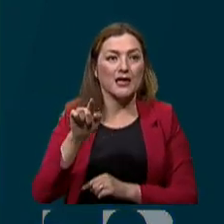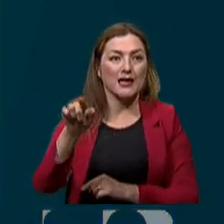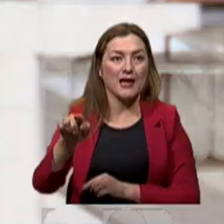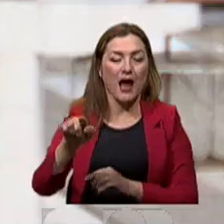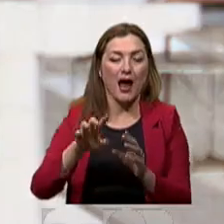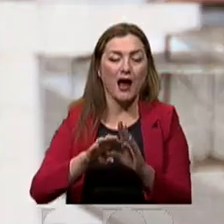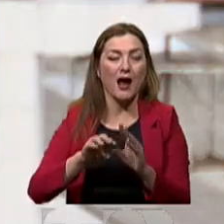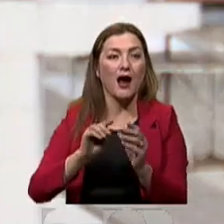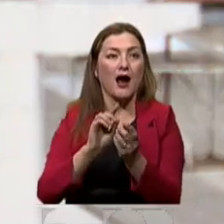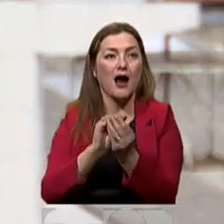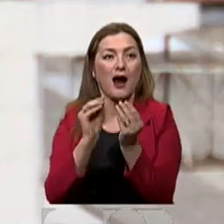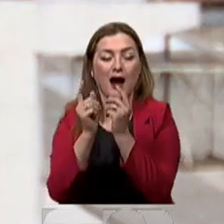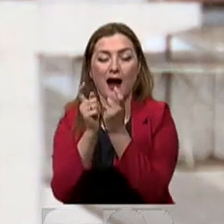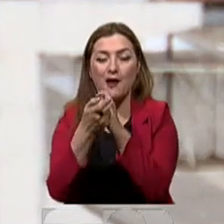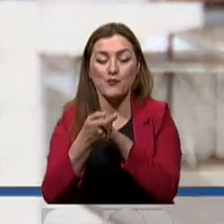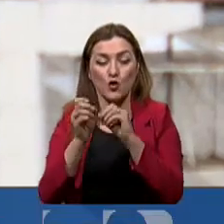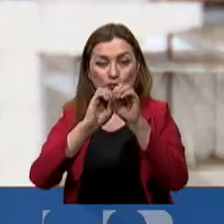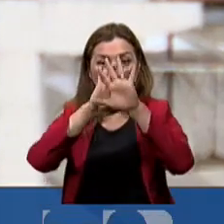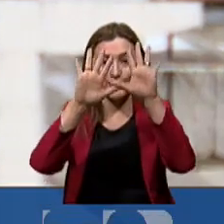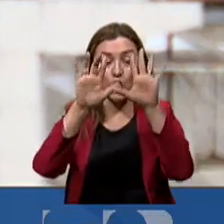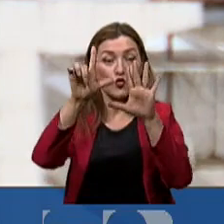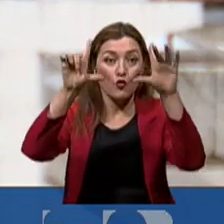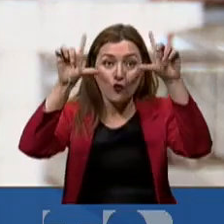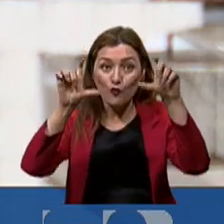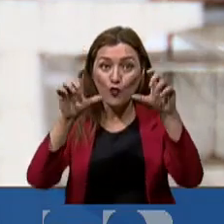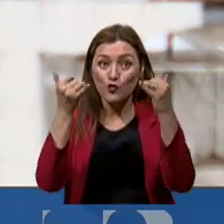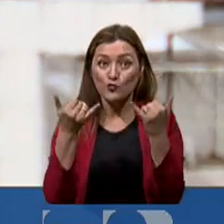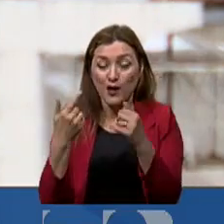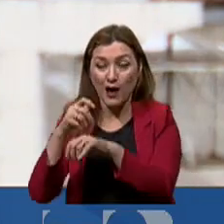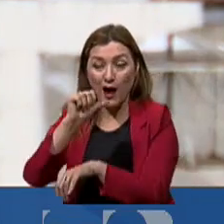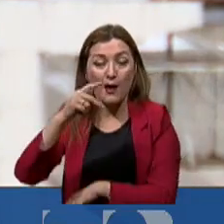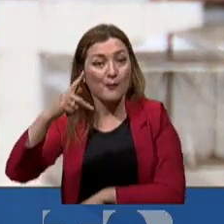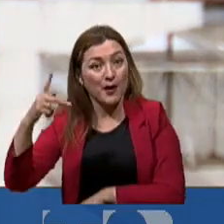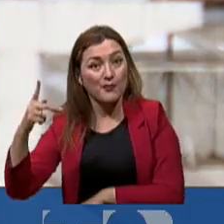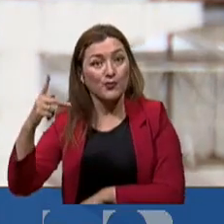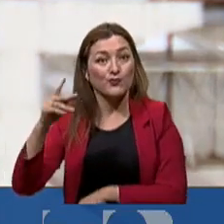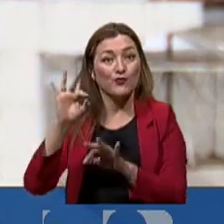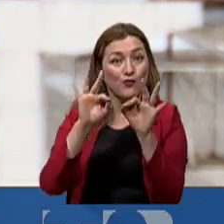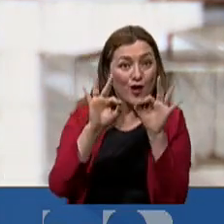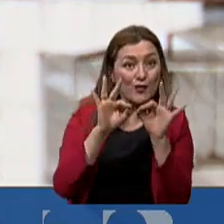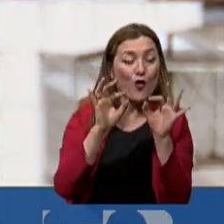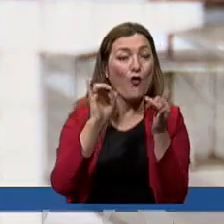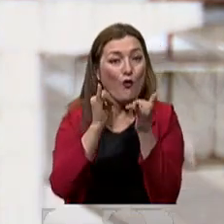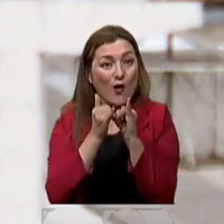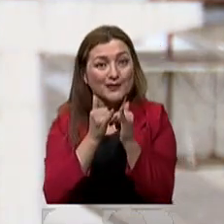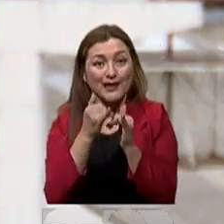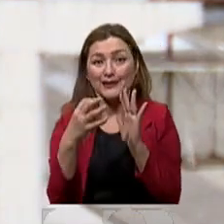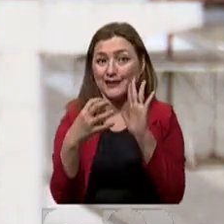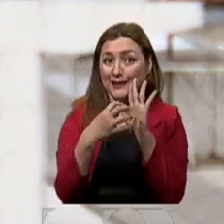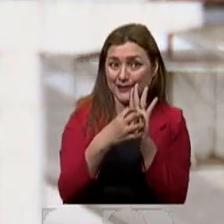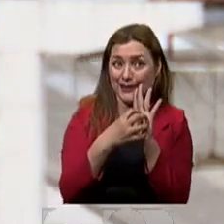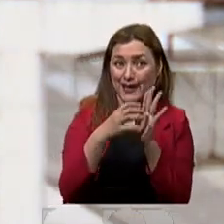exportación y listo. Vale la pena aclarar que tus fotografías de otras aplicaciones como Facebook, WhatsApp